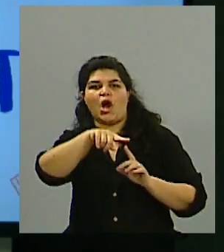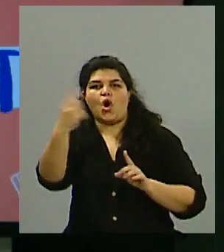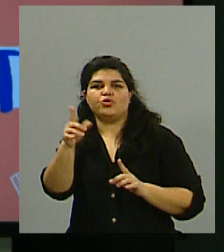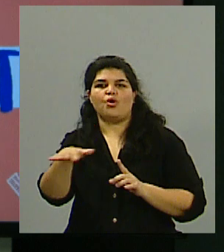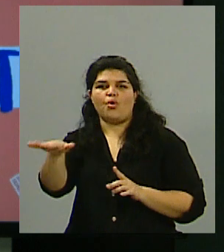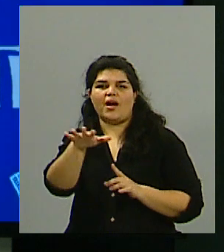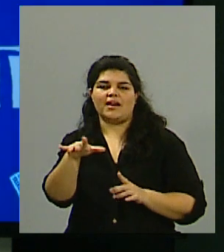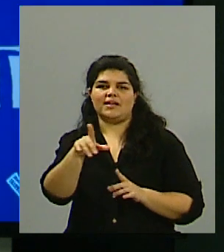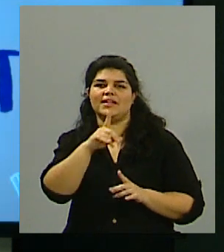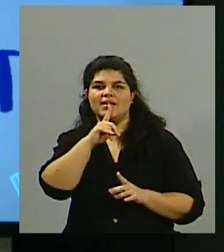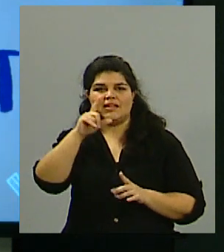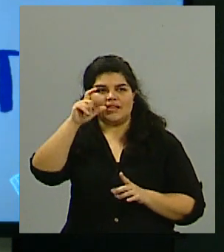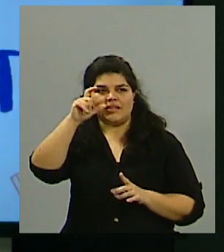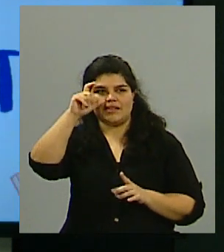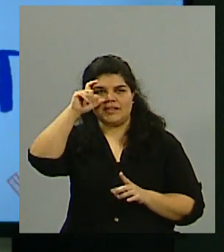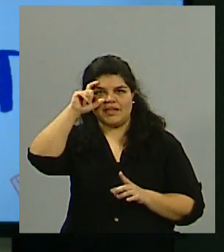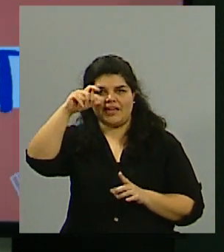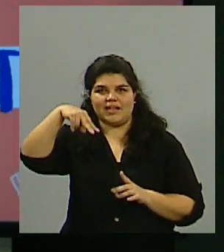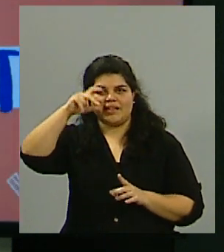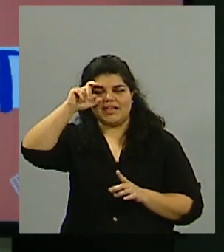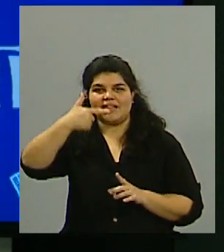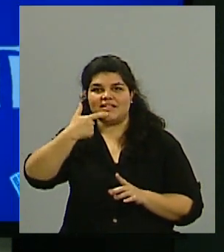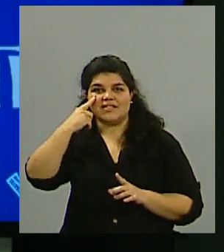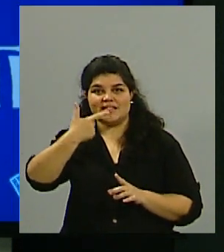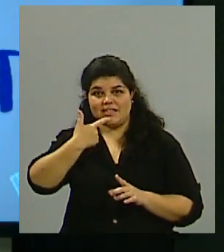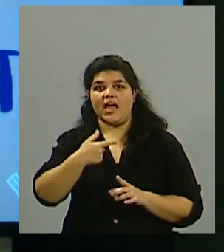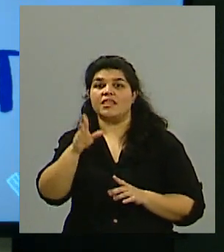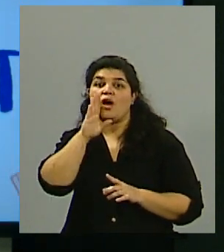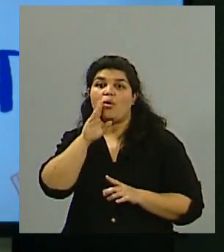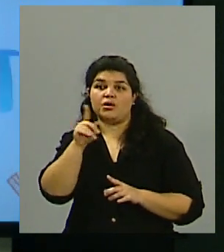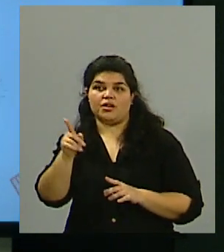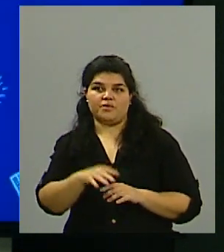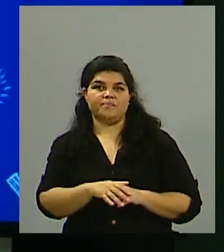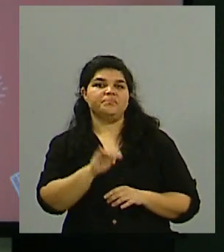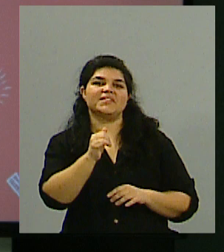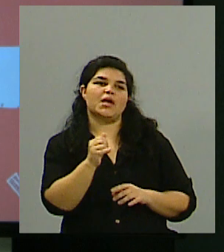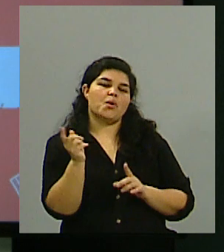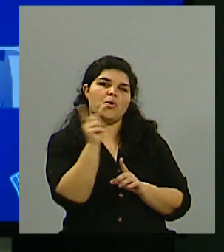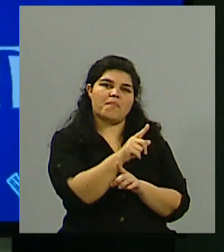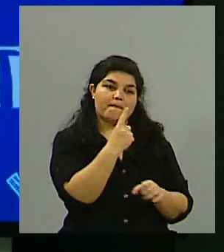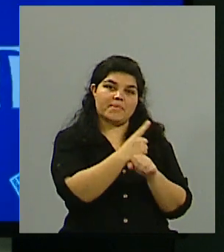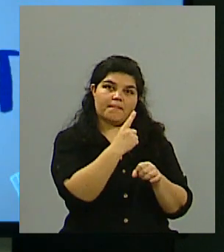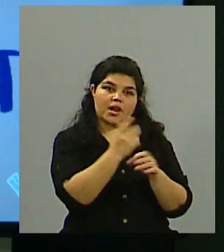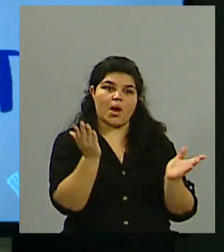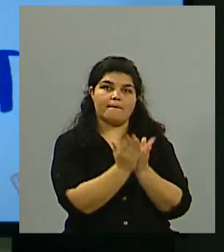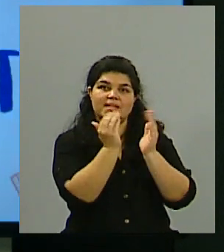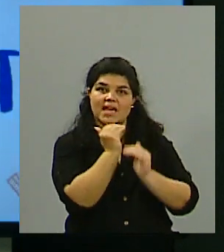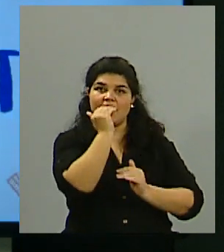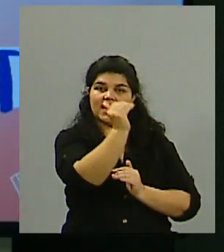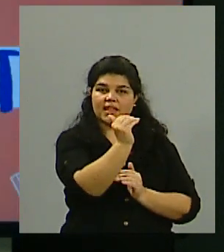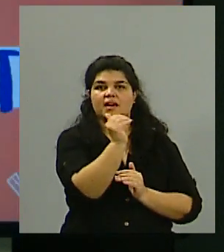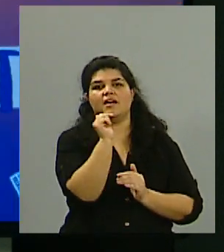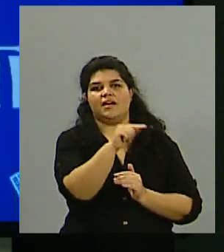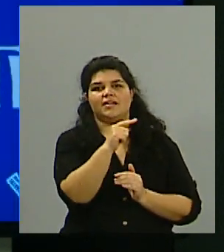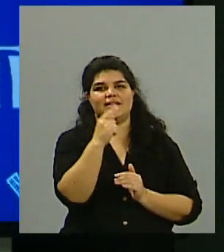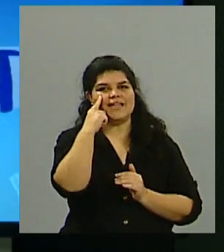realidad, me formé con una tía mía que vive en Israel Ajá. y después hice la especialización de la Universidad de Tennessee y ahora nos seguimos formando. Pero sí, como vos decís, en